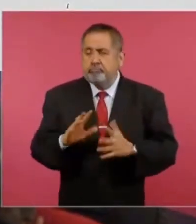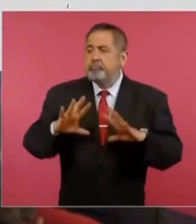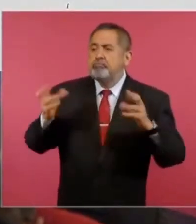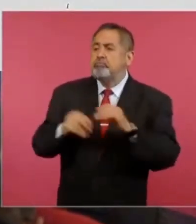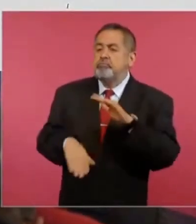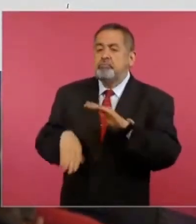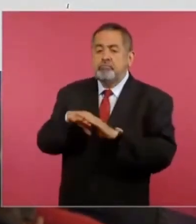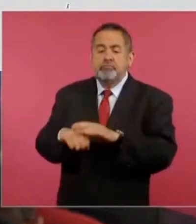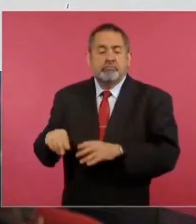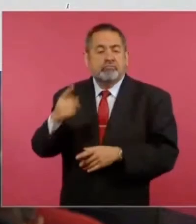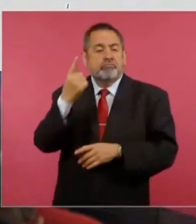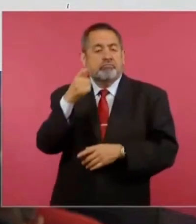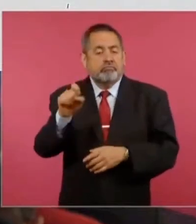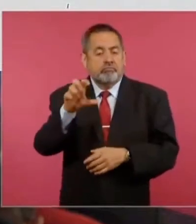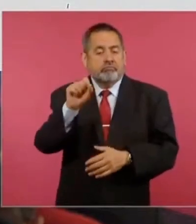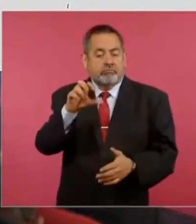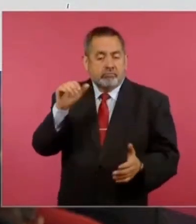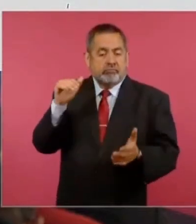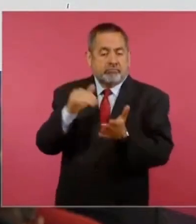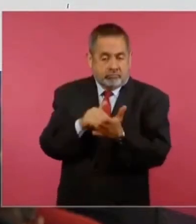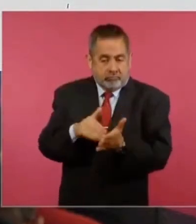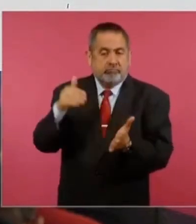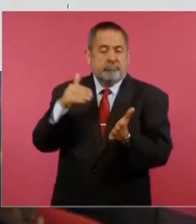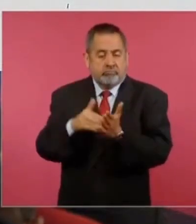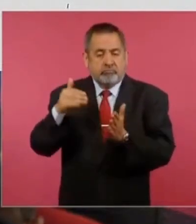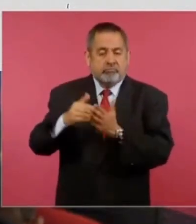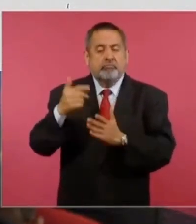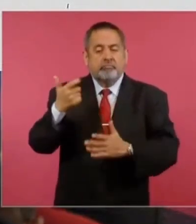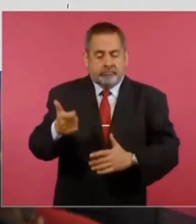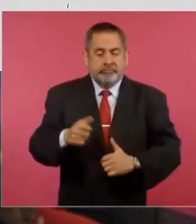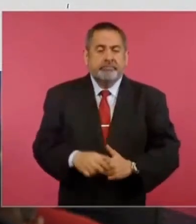a 160,000 millones de pesos.